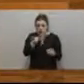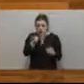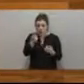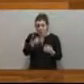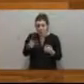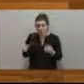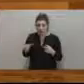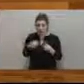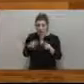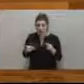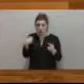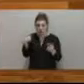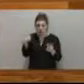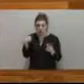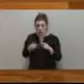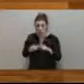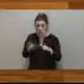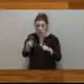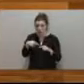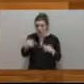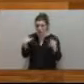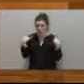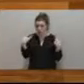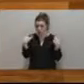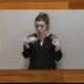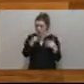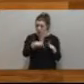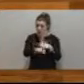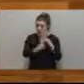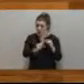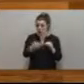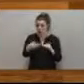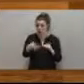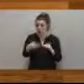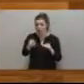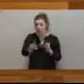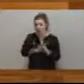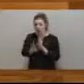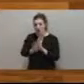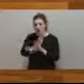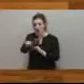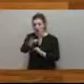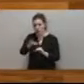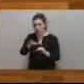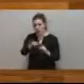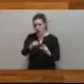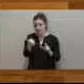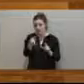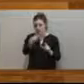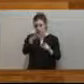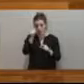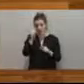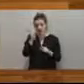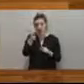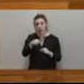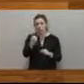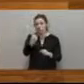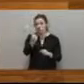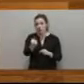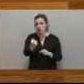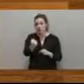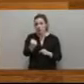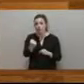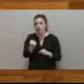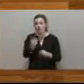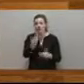por su incapacidad de gestión, y en especial los vecinos de la zona oeste de Oviedo, apoyamos esta moción que, esperando que